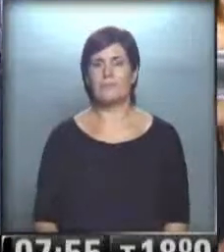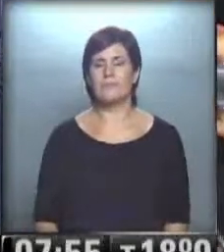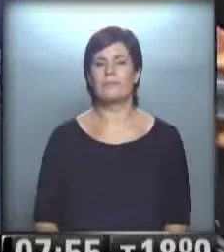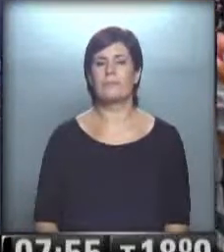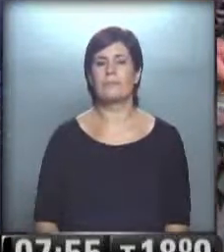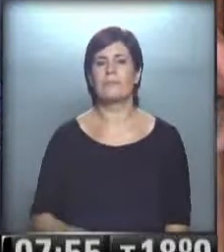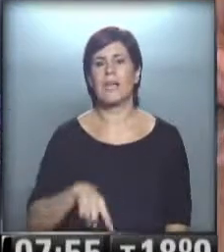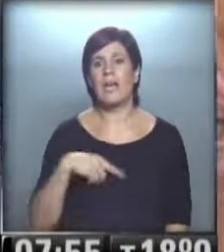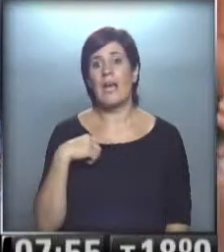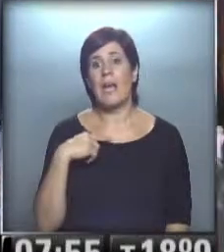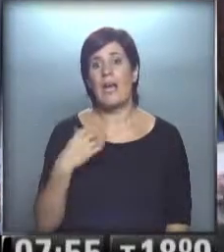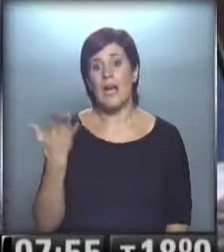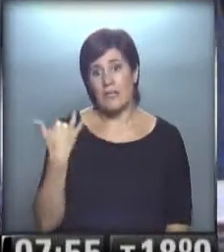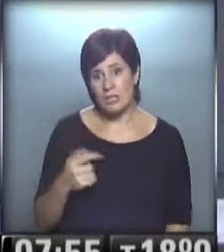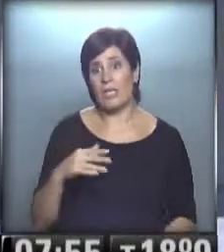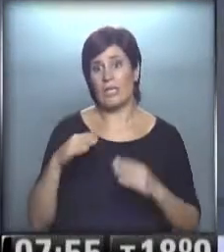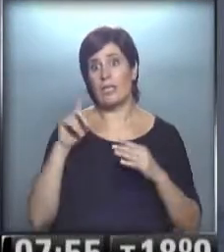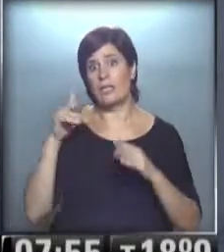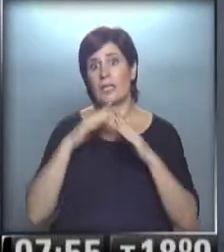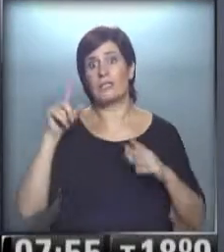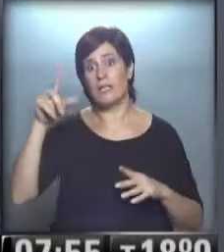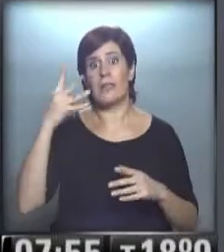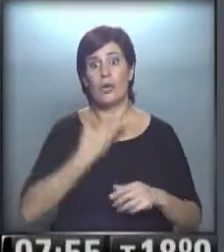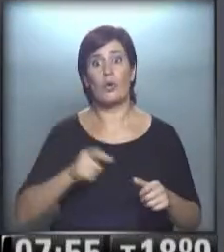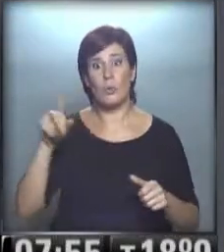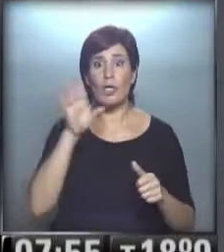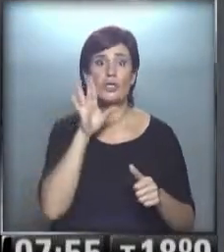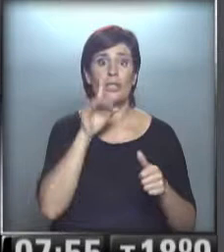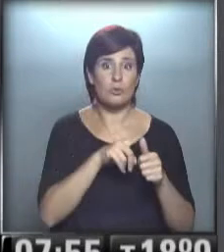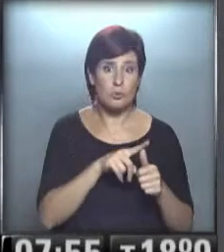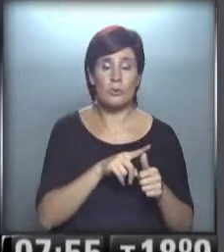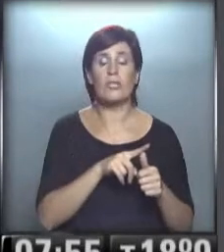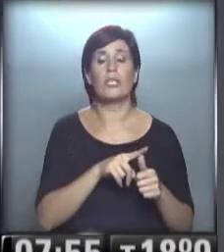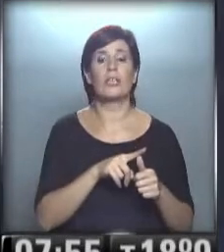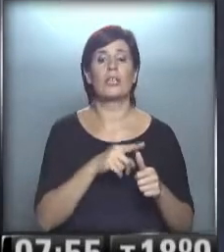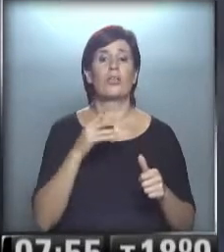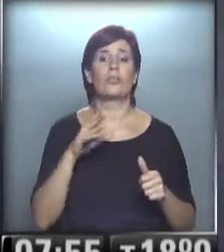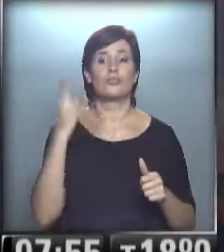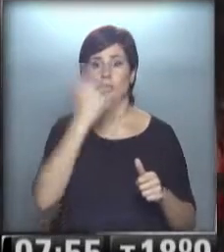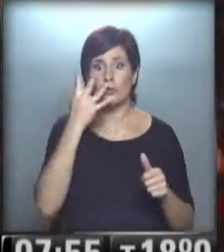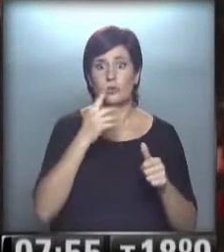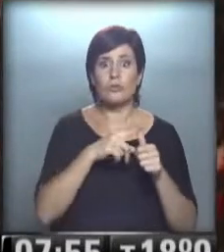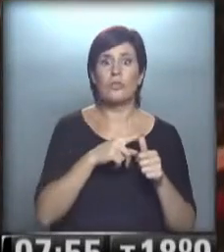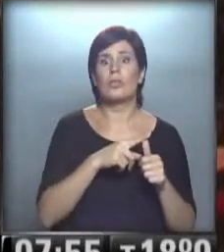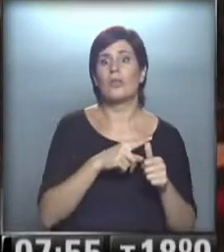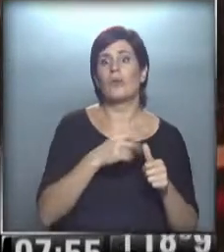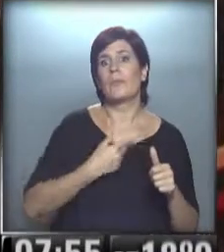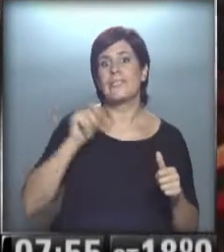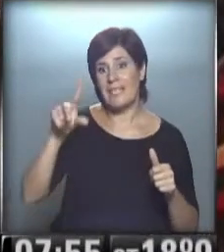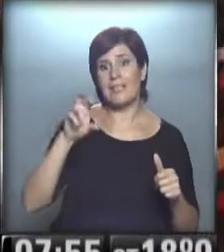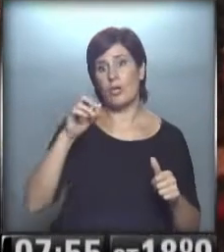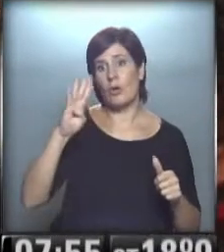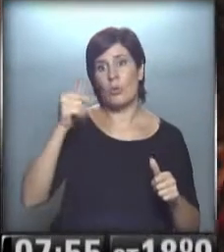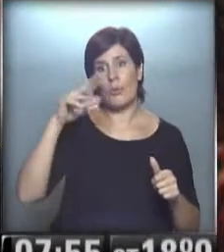Y ayer el teléfono rojo sonó tanto en la Casa Blanca como en el Kremlin y hablaron, se comunicaron, el presidente Obama y Putin mantuvieron un diálogo